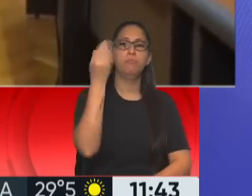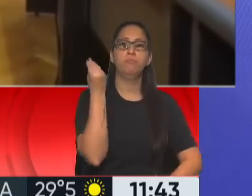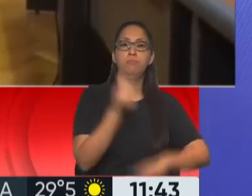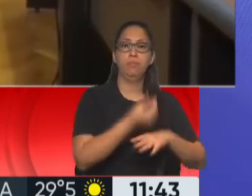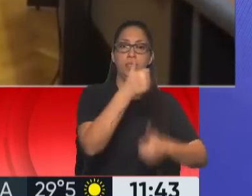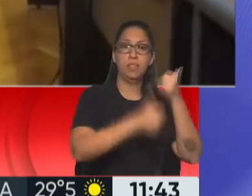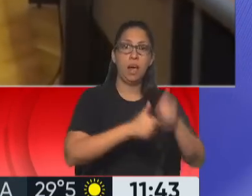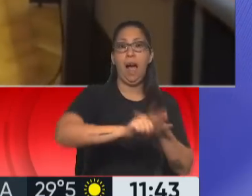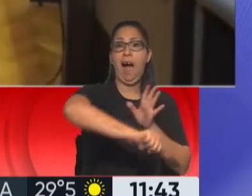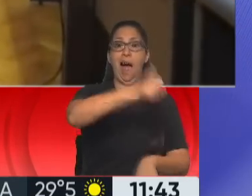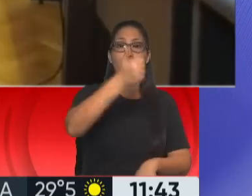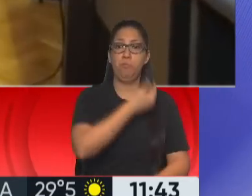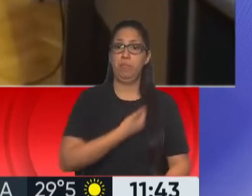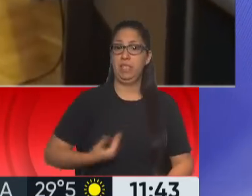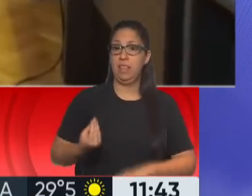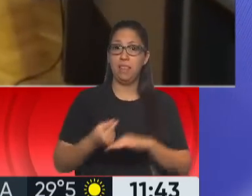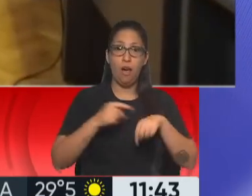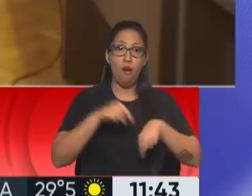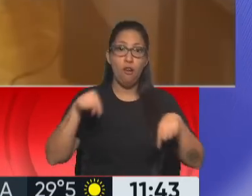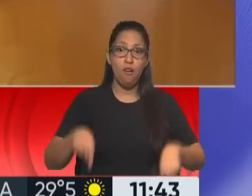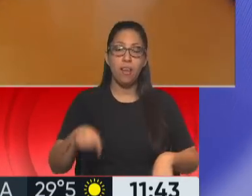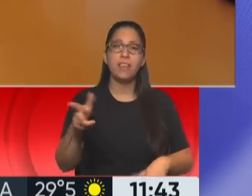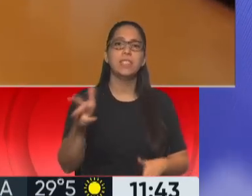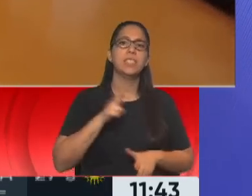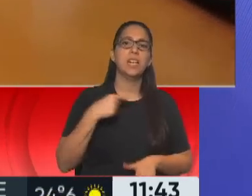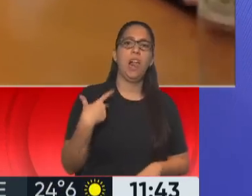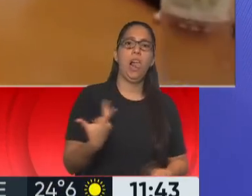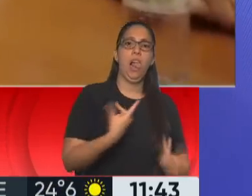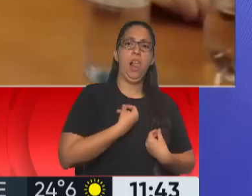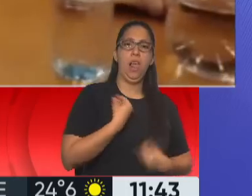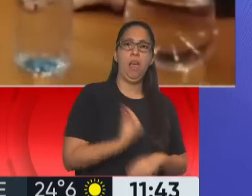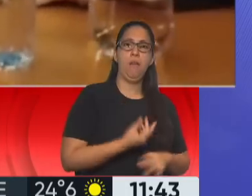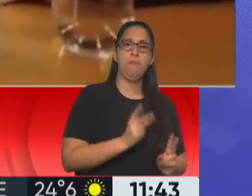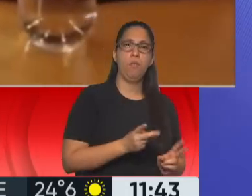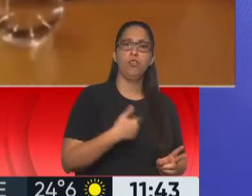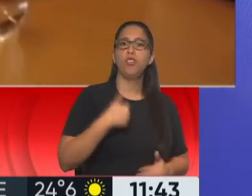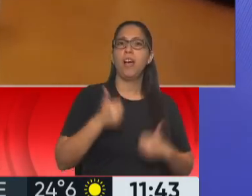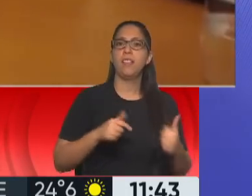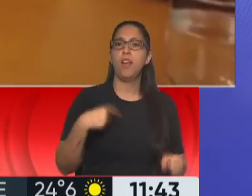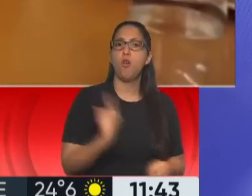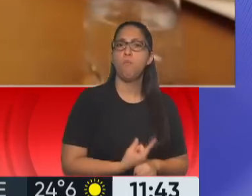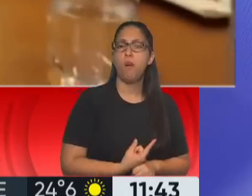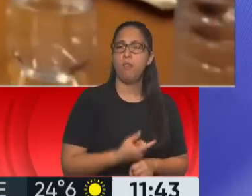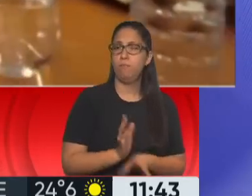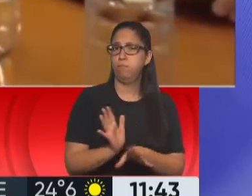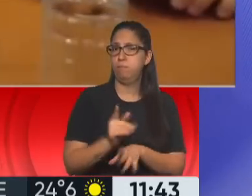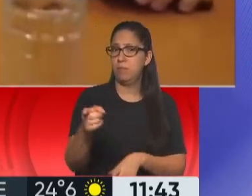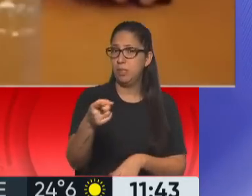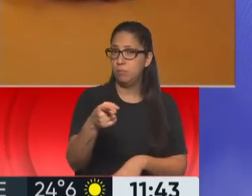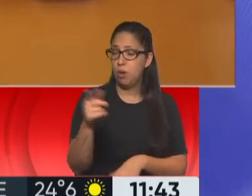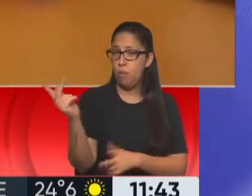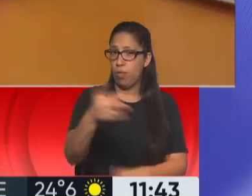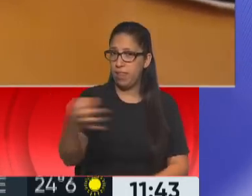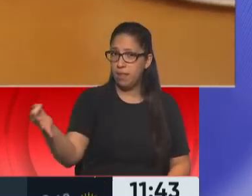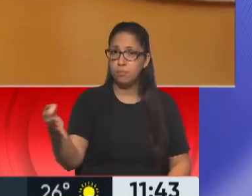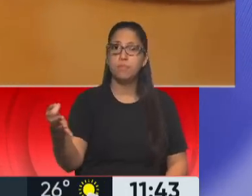presidente. Pero puntualmente lo que dice es, me están proscribiendo porque entonces yo no podría ser candidata. Y es como decís vos, queda